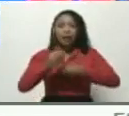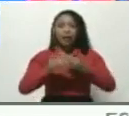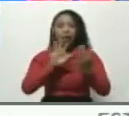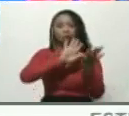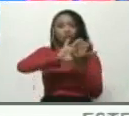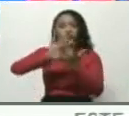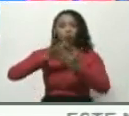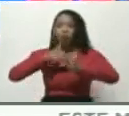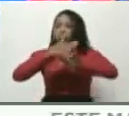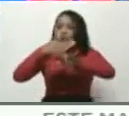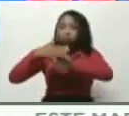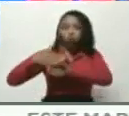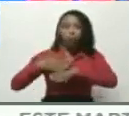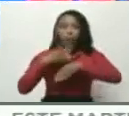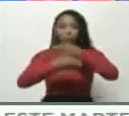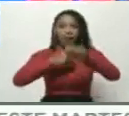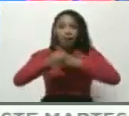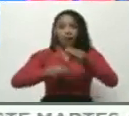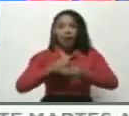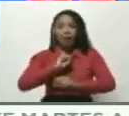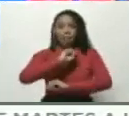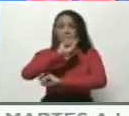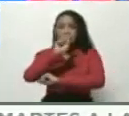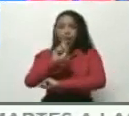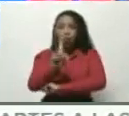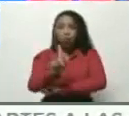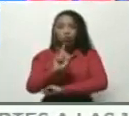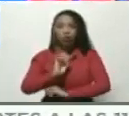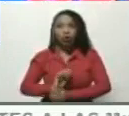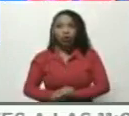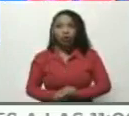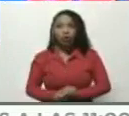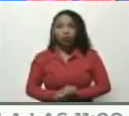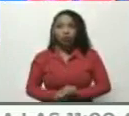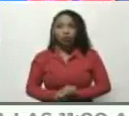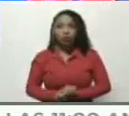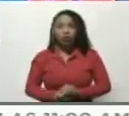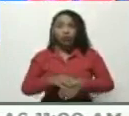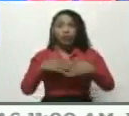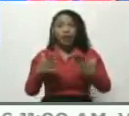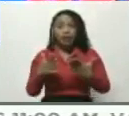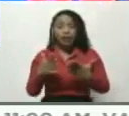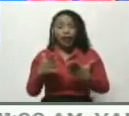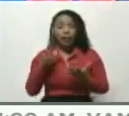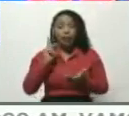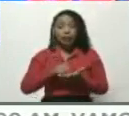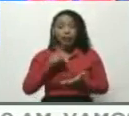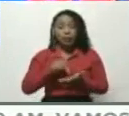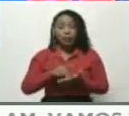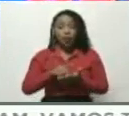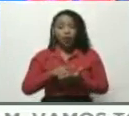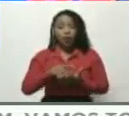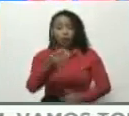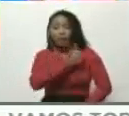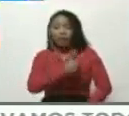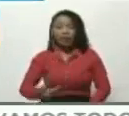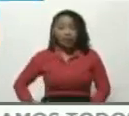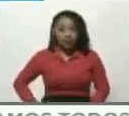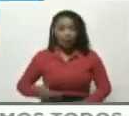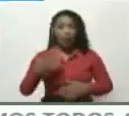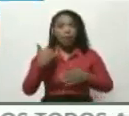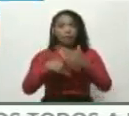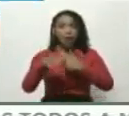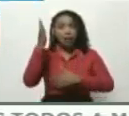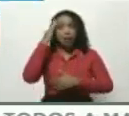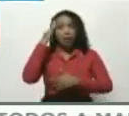interacción, para garantizar la consulta y que el puesto de mando presidencial va a saber